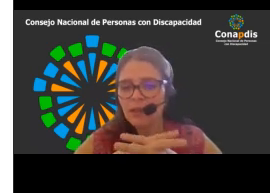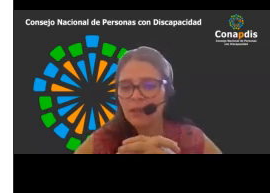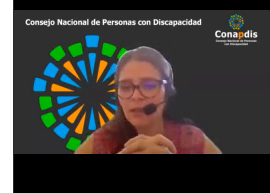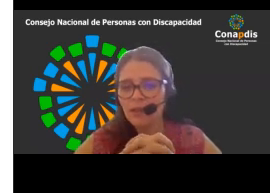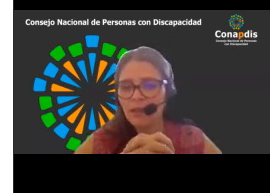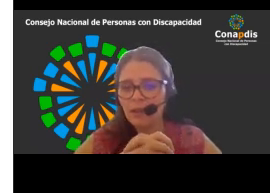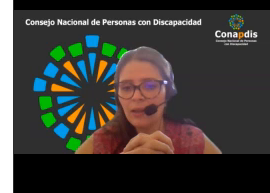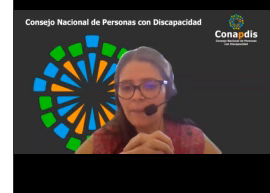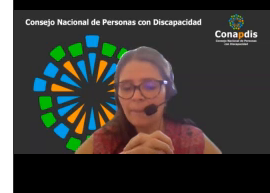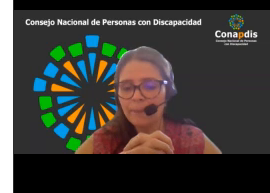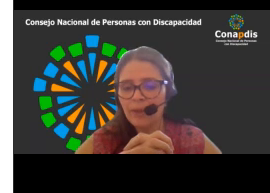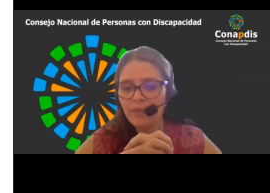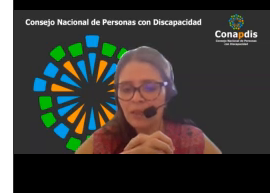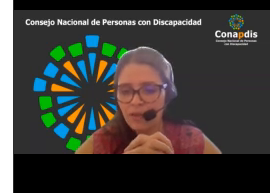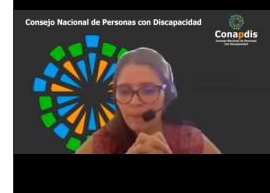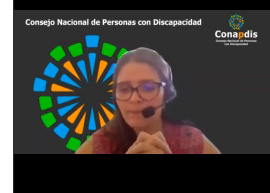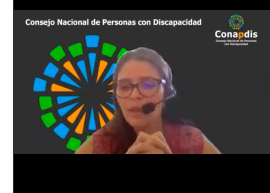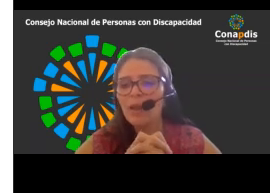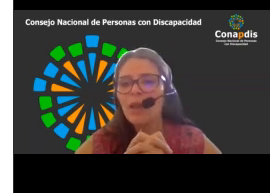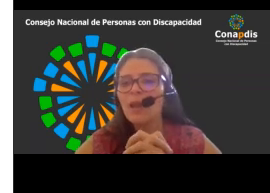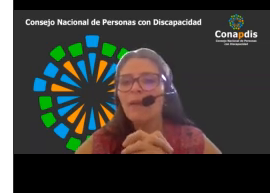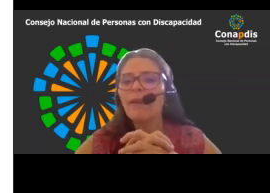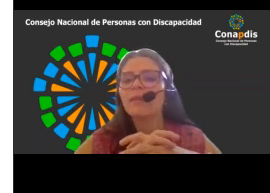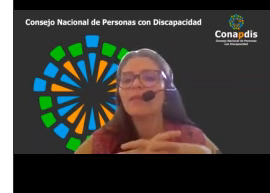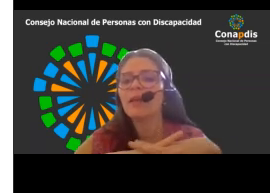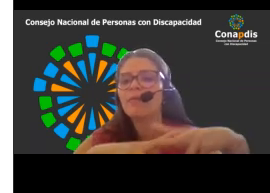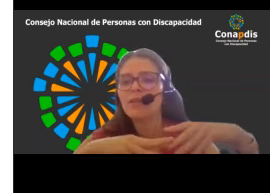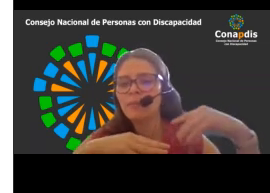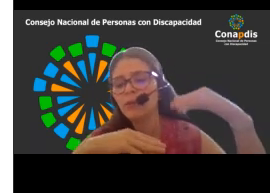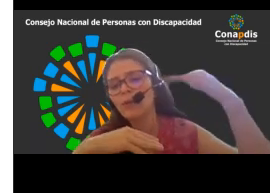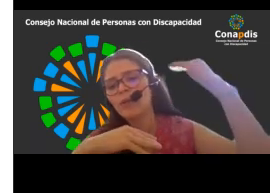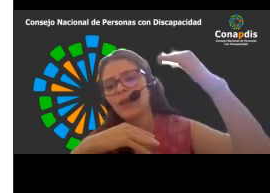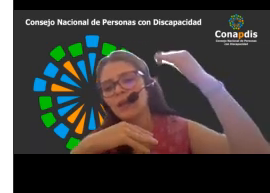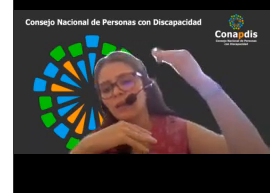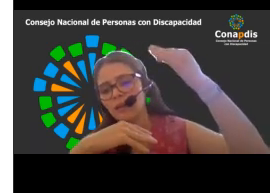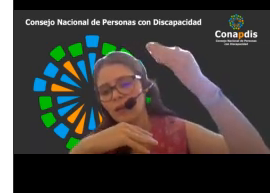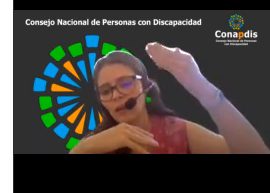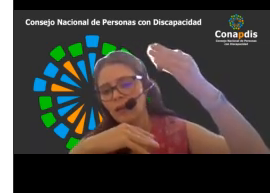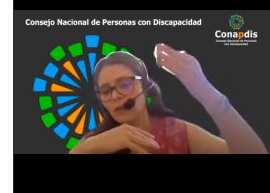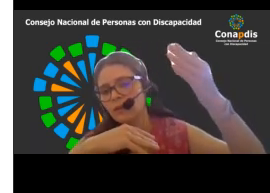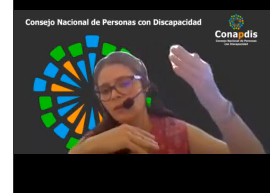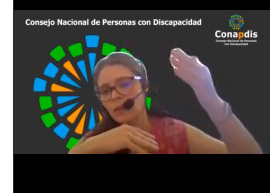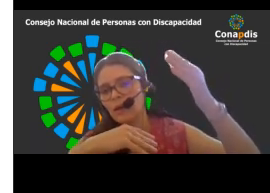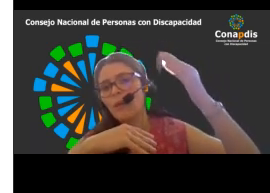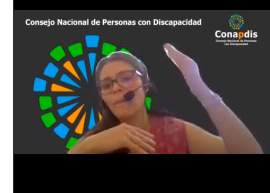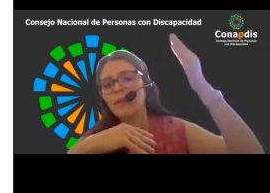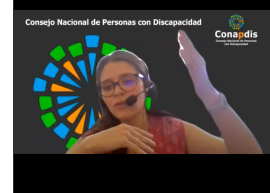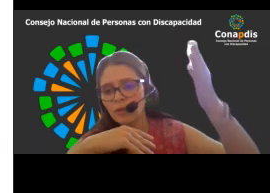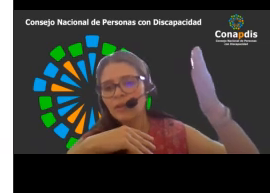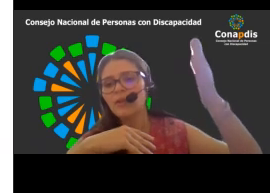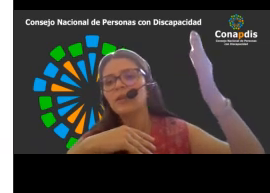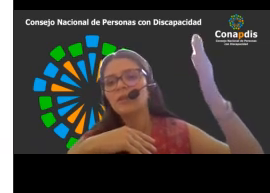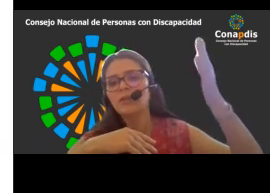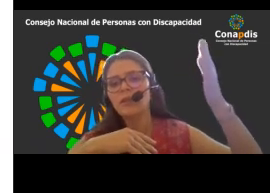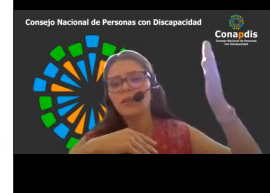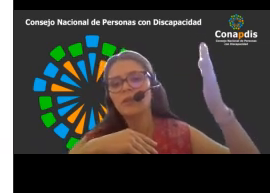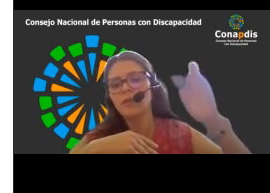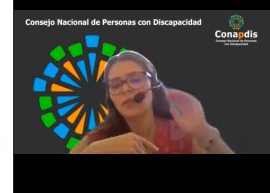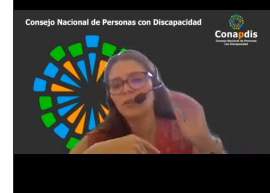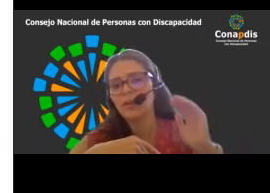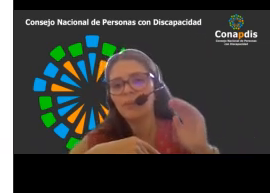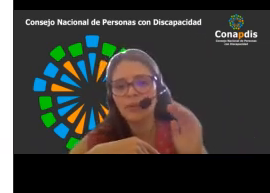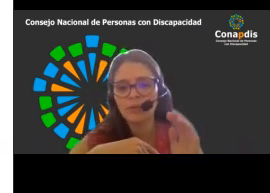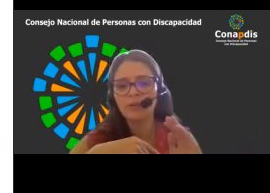esta definición que está en respeto de El la convención internacional